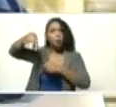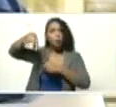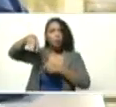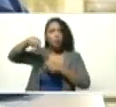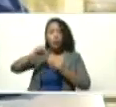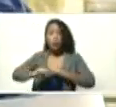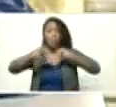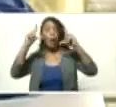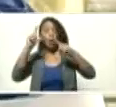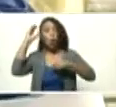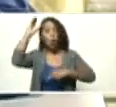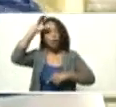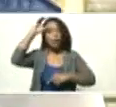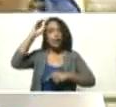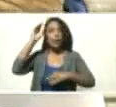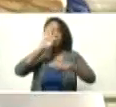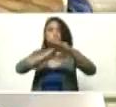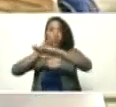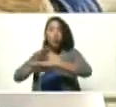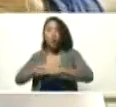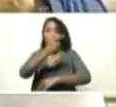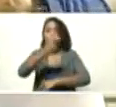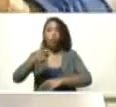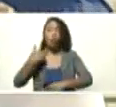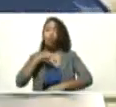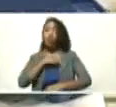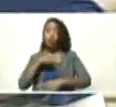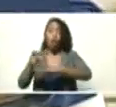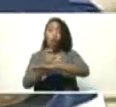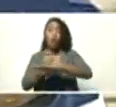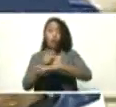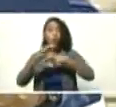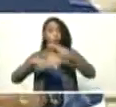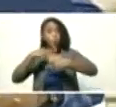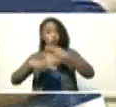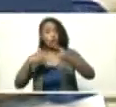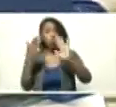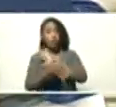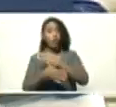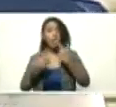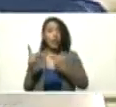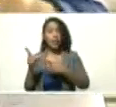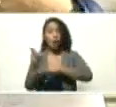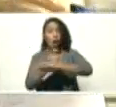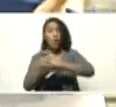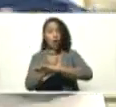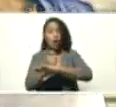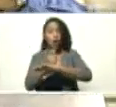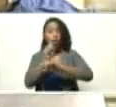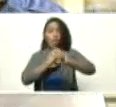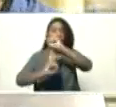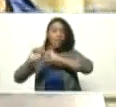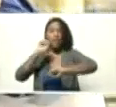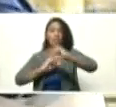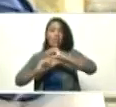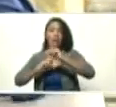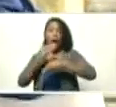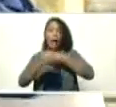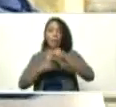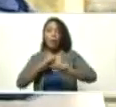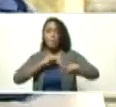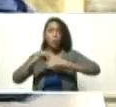la conciencia. Y nosotros, desde un gobierno revolucionario, desde un gobierno de vanguardia, tomar las